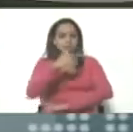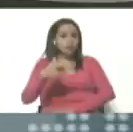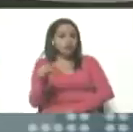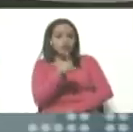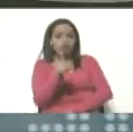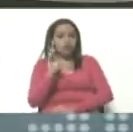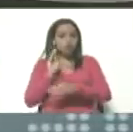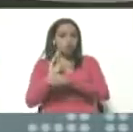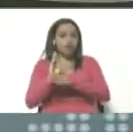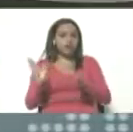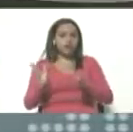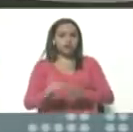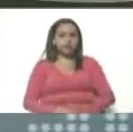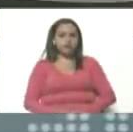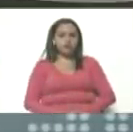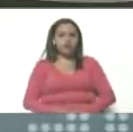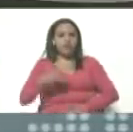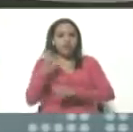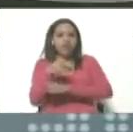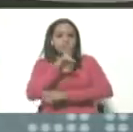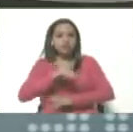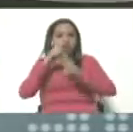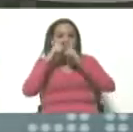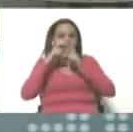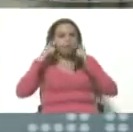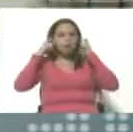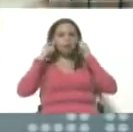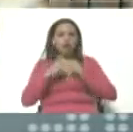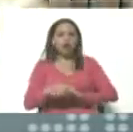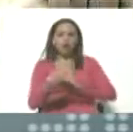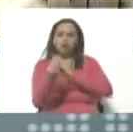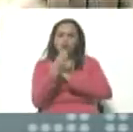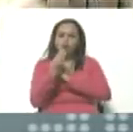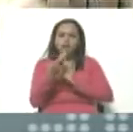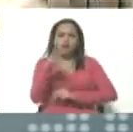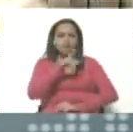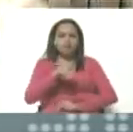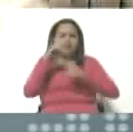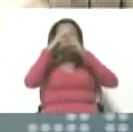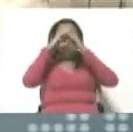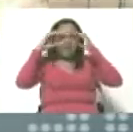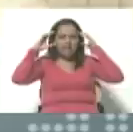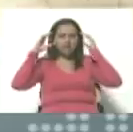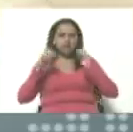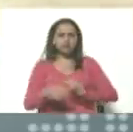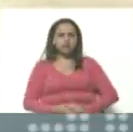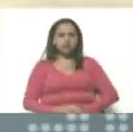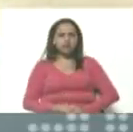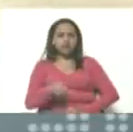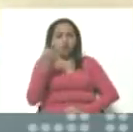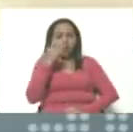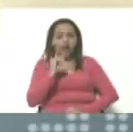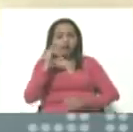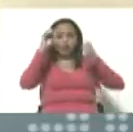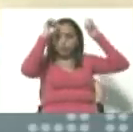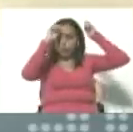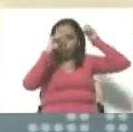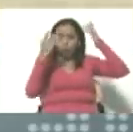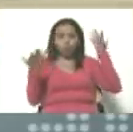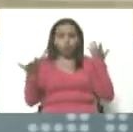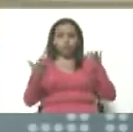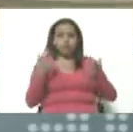cuida. Póngase su tapaboca, cuídese, póngase sus lentes, póngase su gorra.